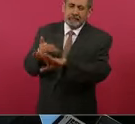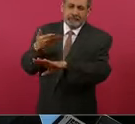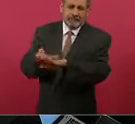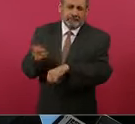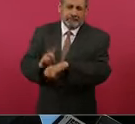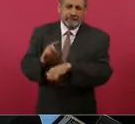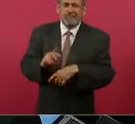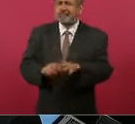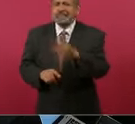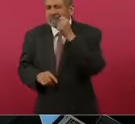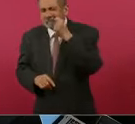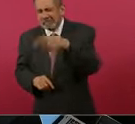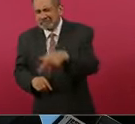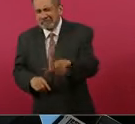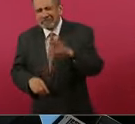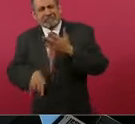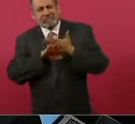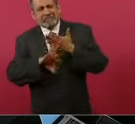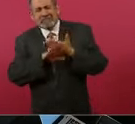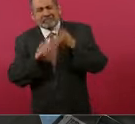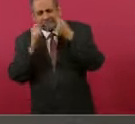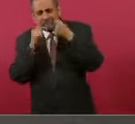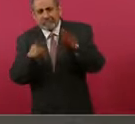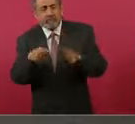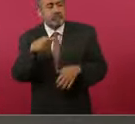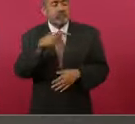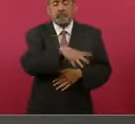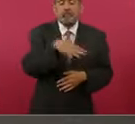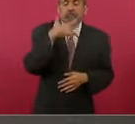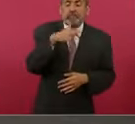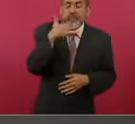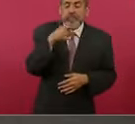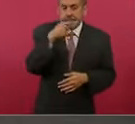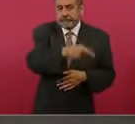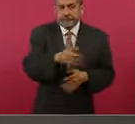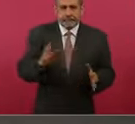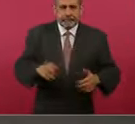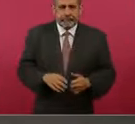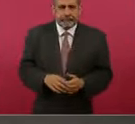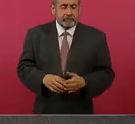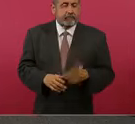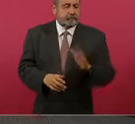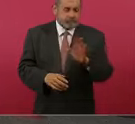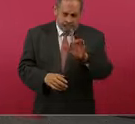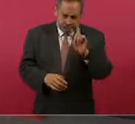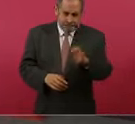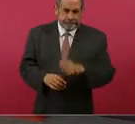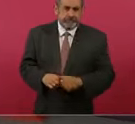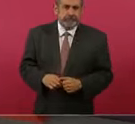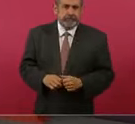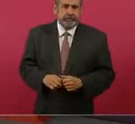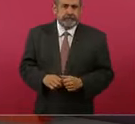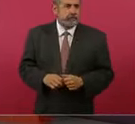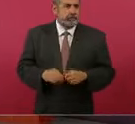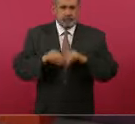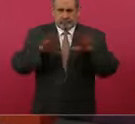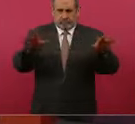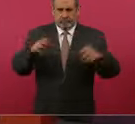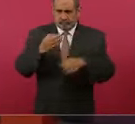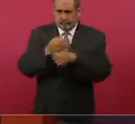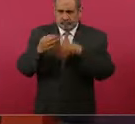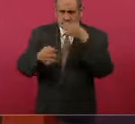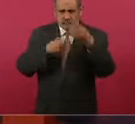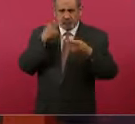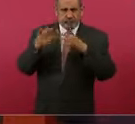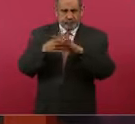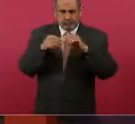vez. No importa, no, eso no, ya estoy acostumbrado. No, vamos a ventilar el caso.